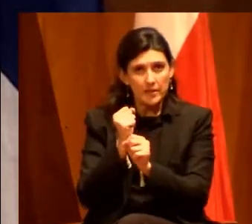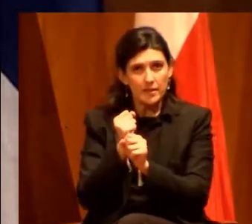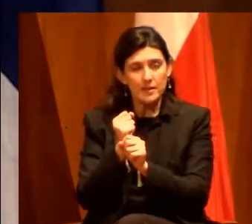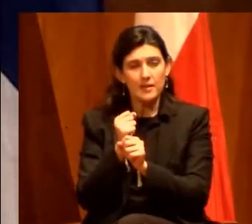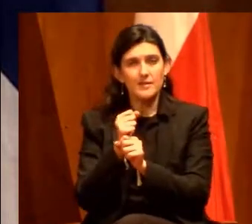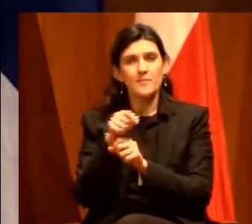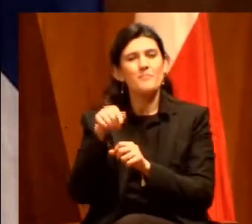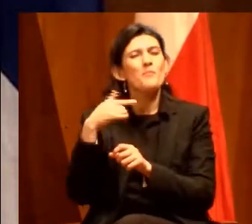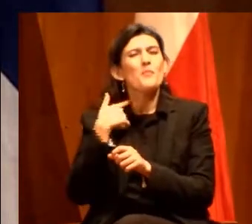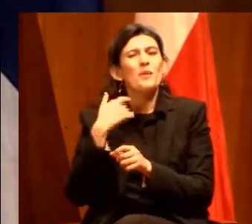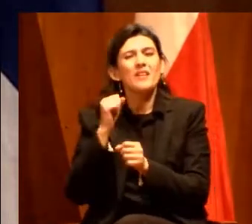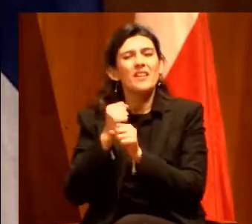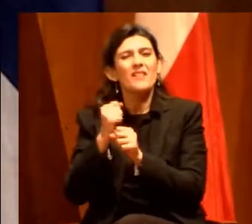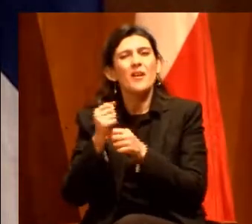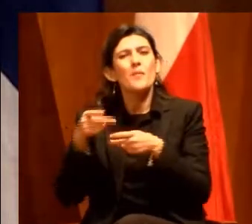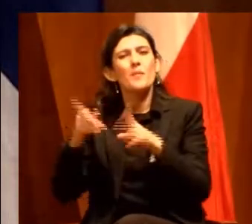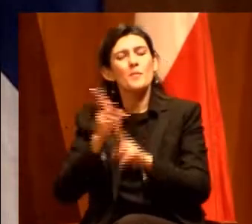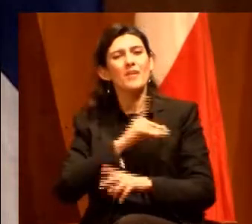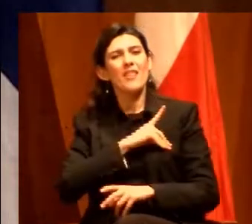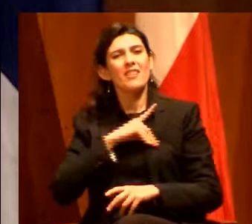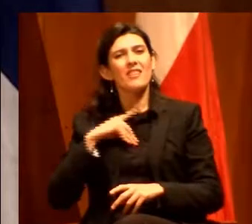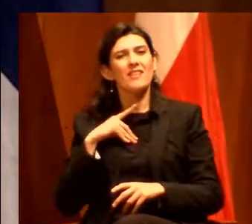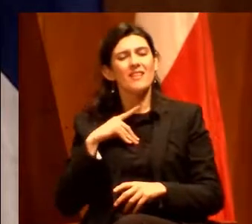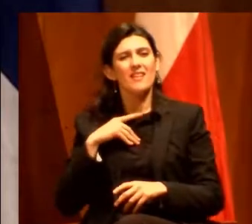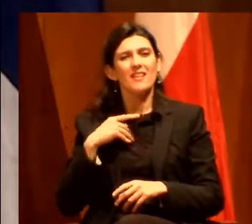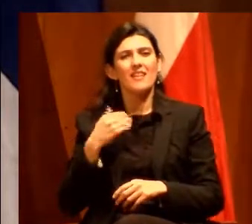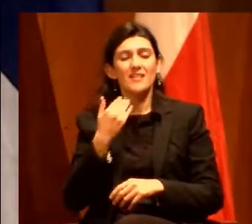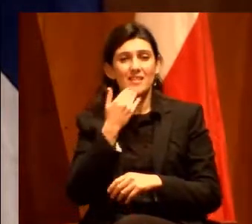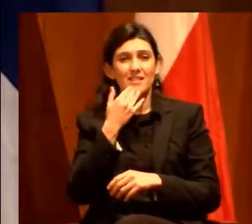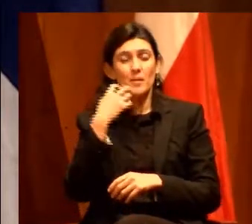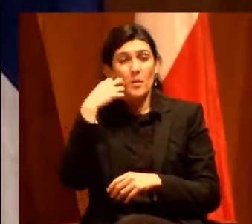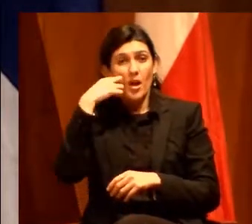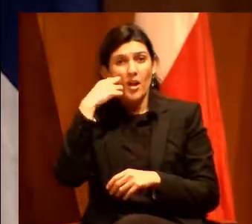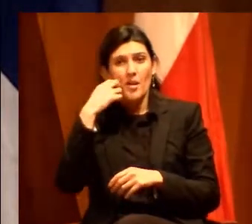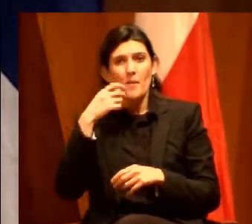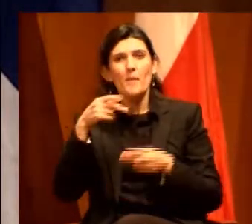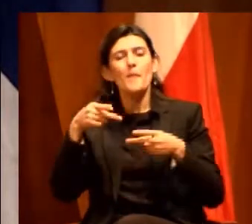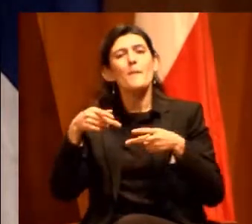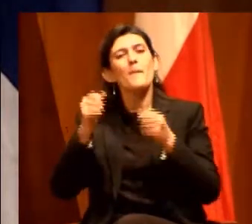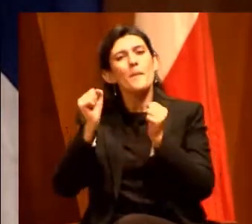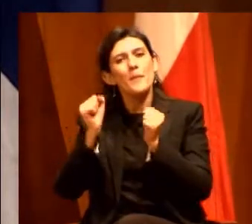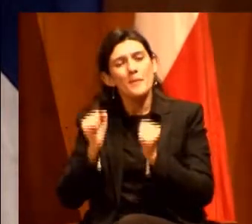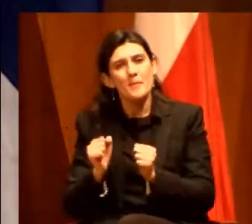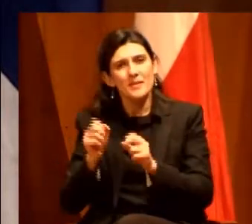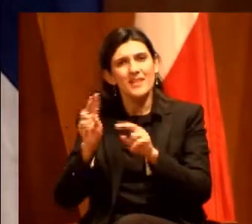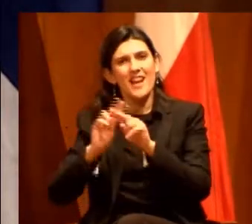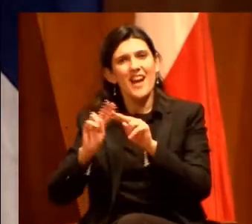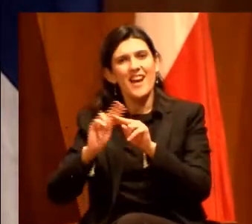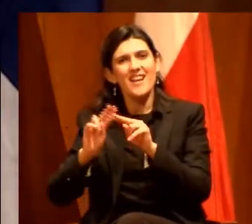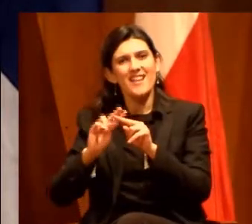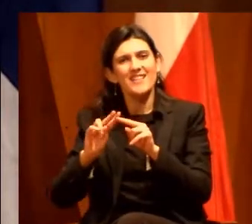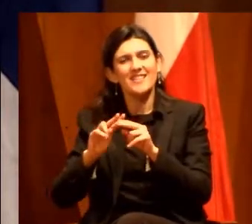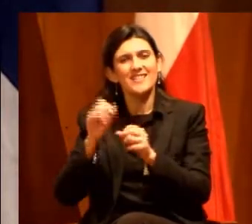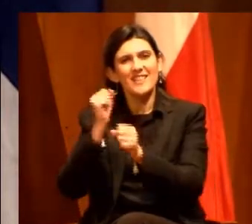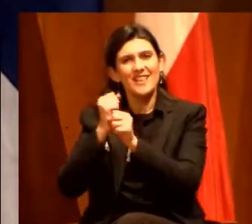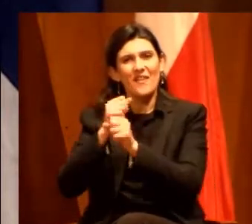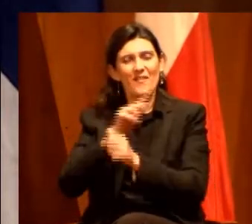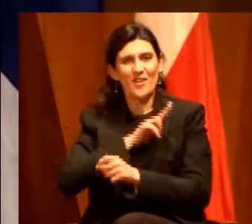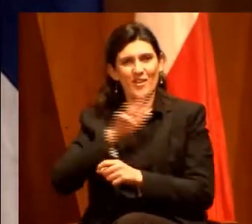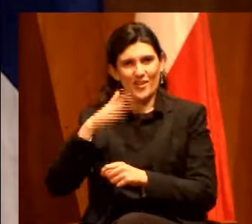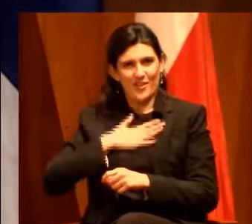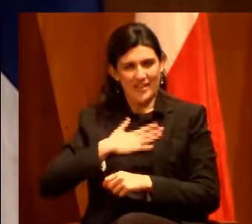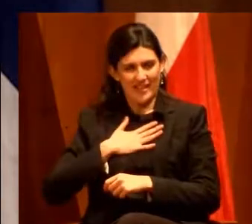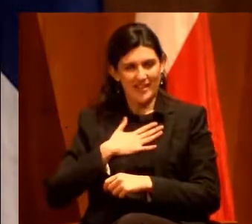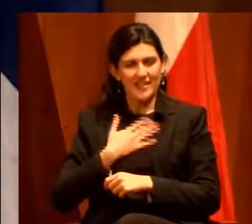trabajo dignifica y permite al hombre ser actor decisivo en la creación de Dios. La formación que se entrega en la educación